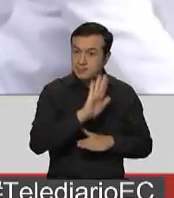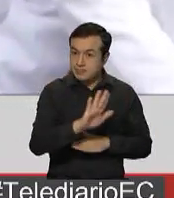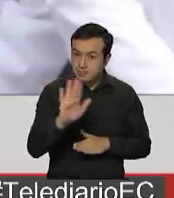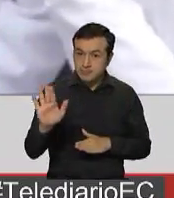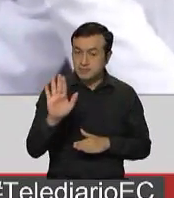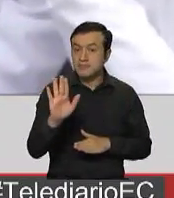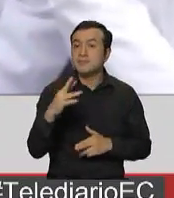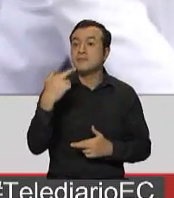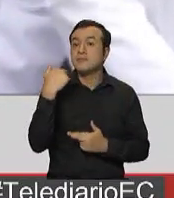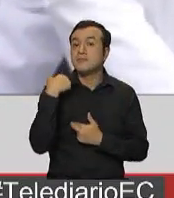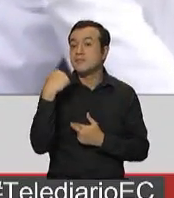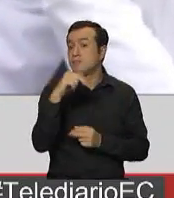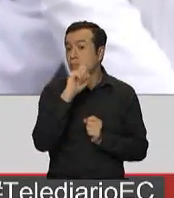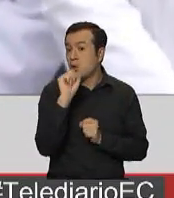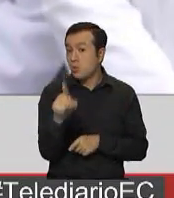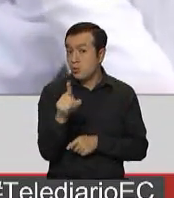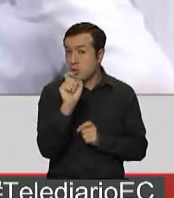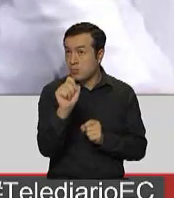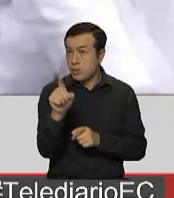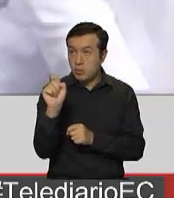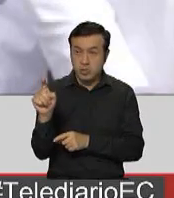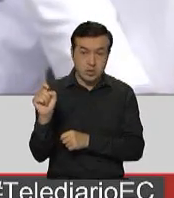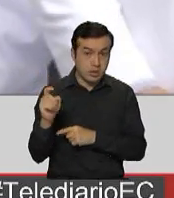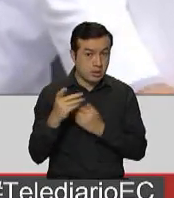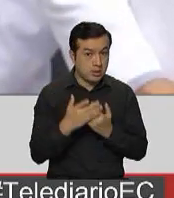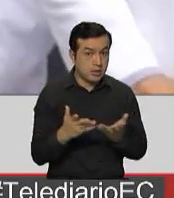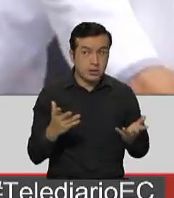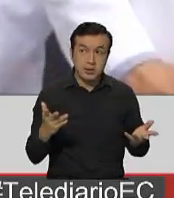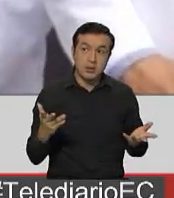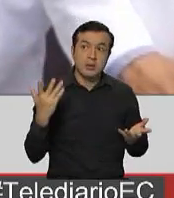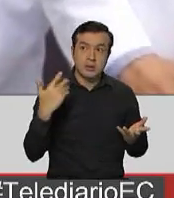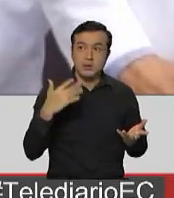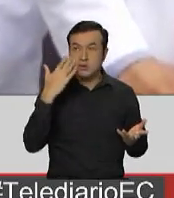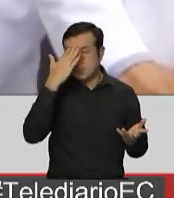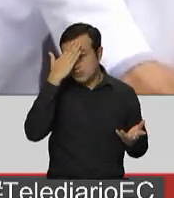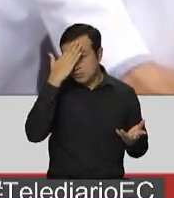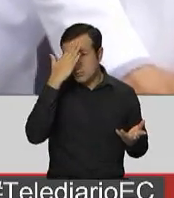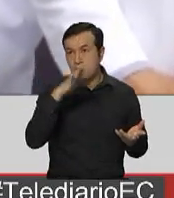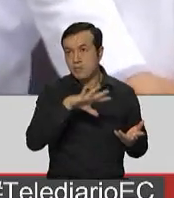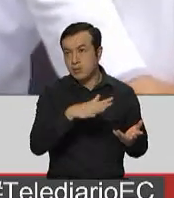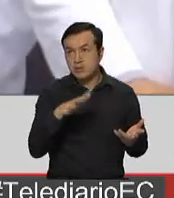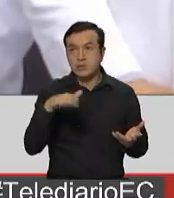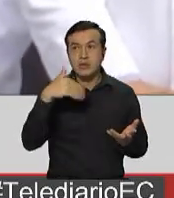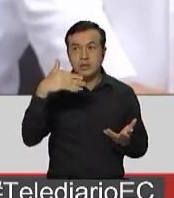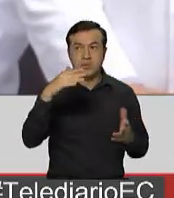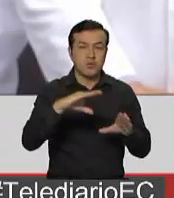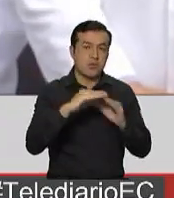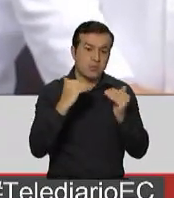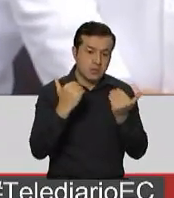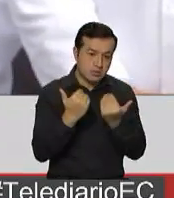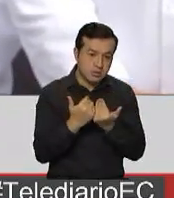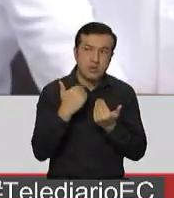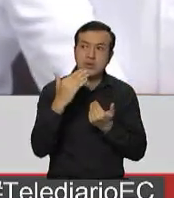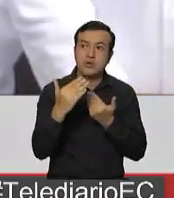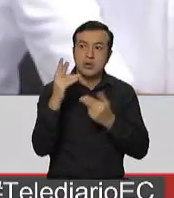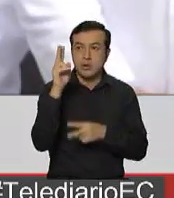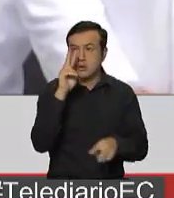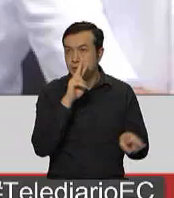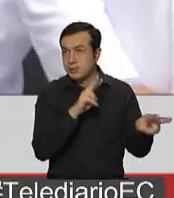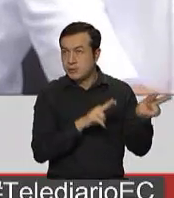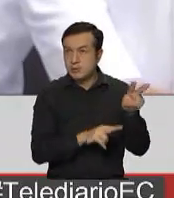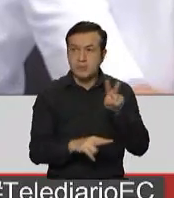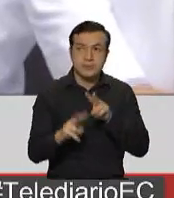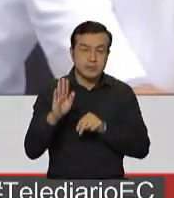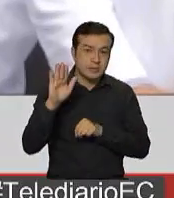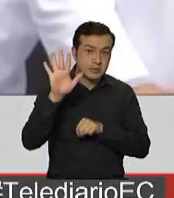que preguntarles directamente. Esto tengo entendido que pasará a una comisión, luego será analizado en los